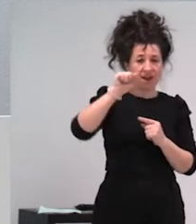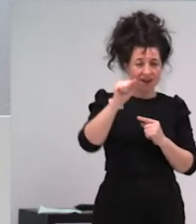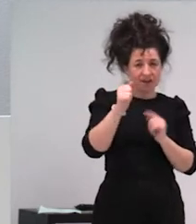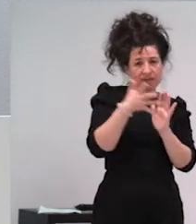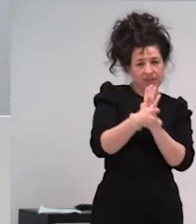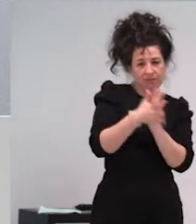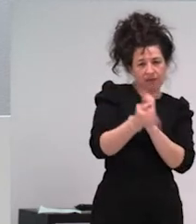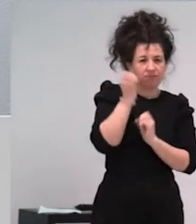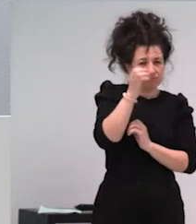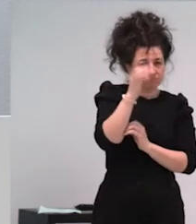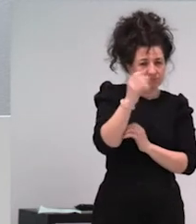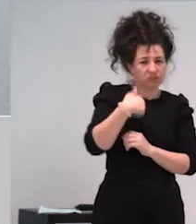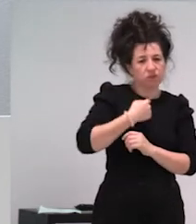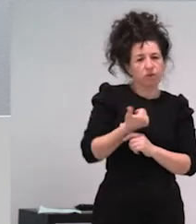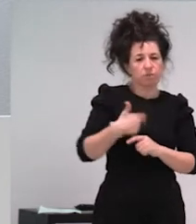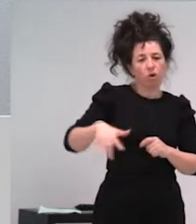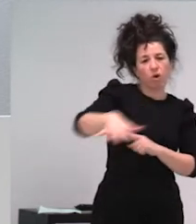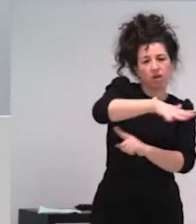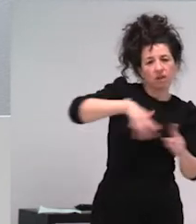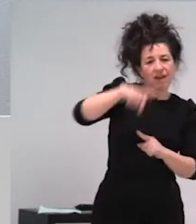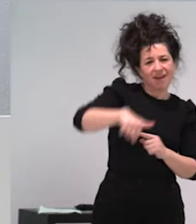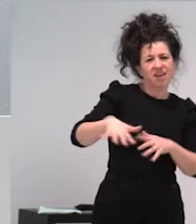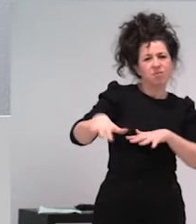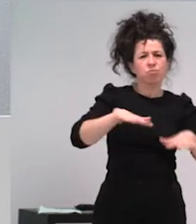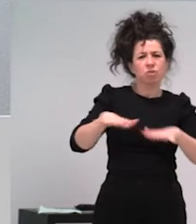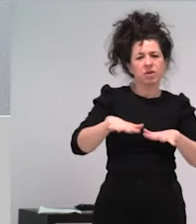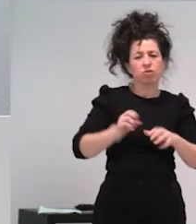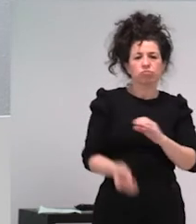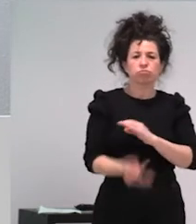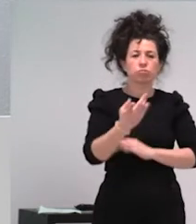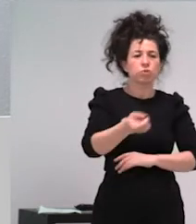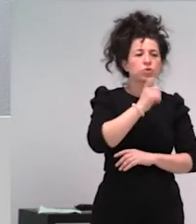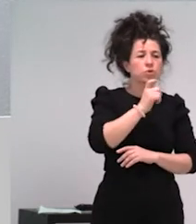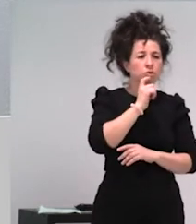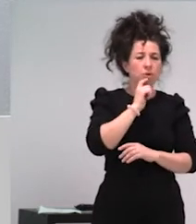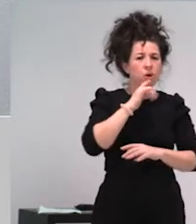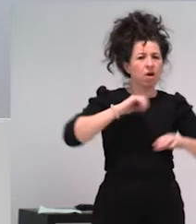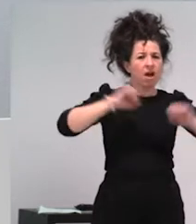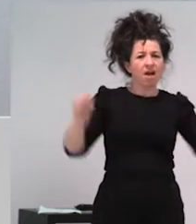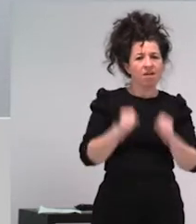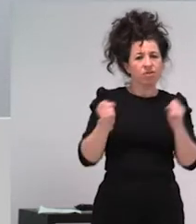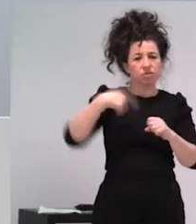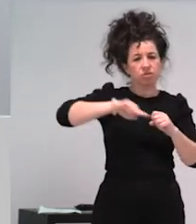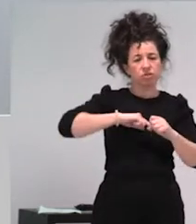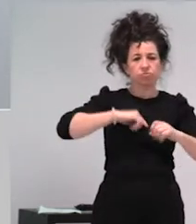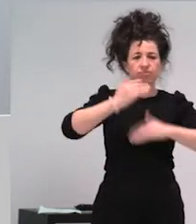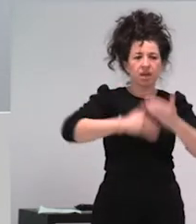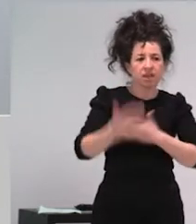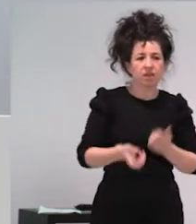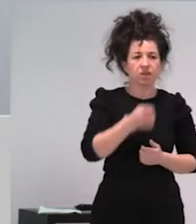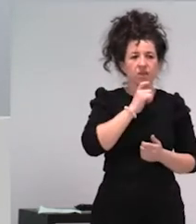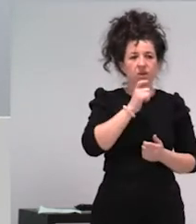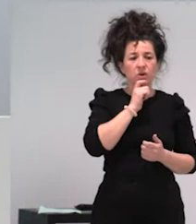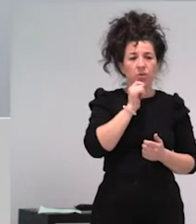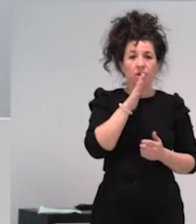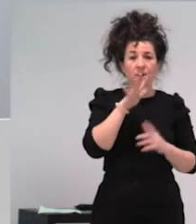lo local, un poco cómo se formó el movimiento aquí en Gasteiz, qué acciones hemos llevado a cabo y un poco en el momento en el que nos